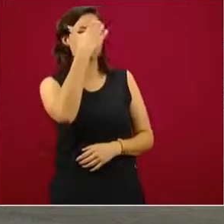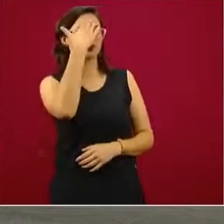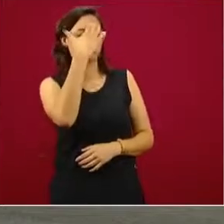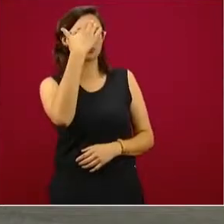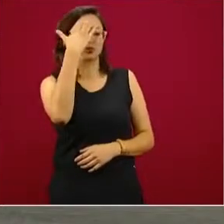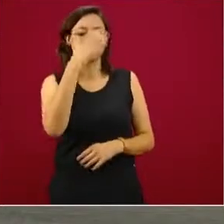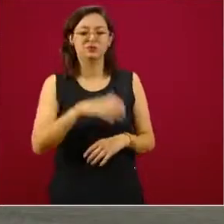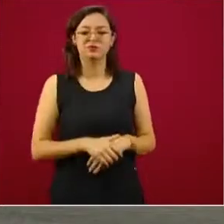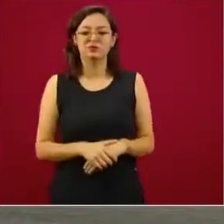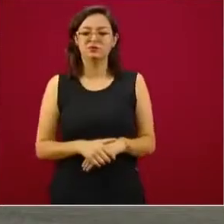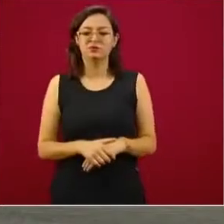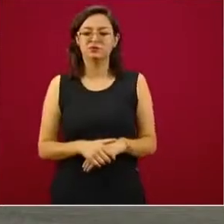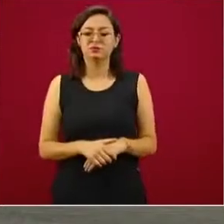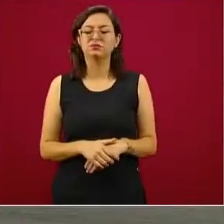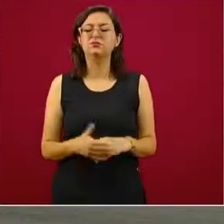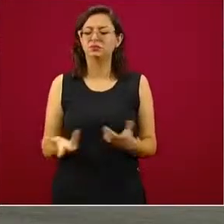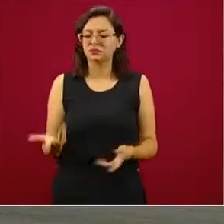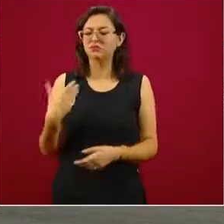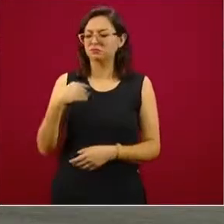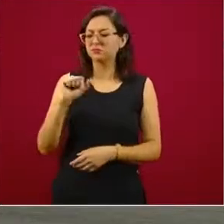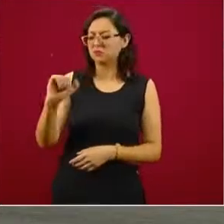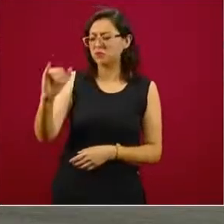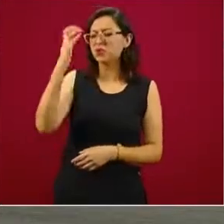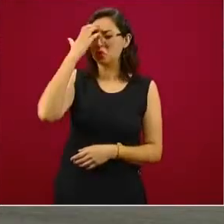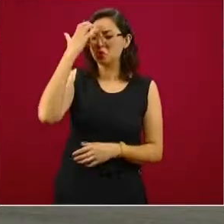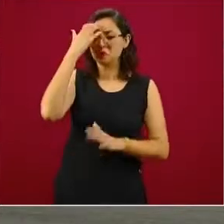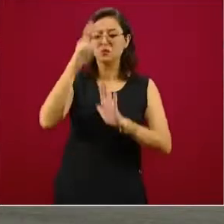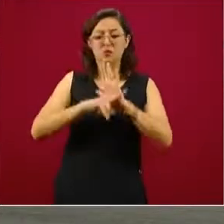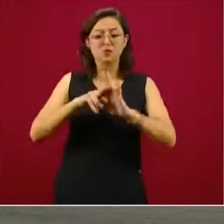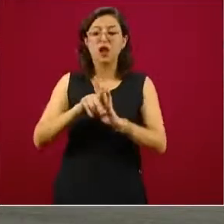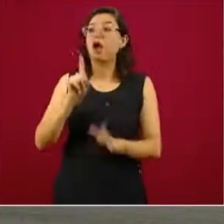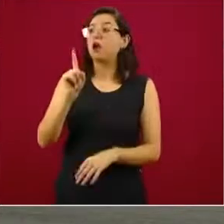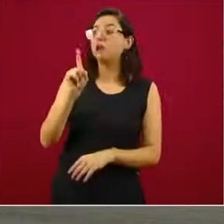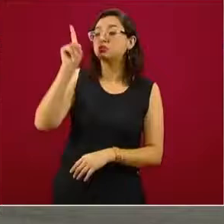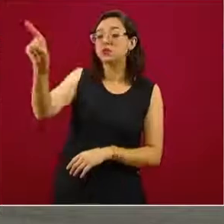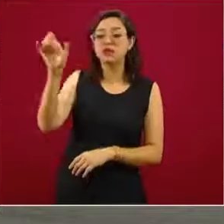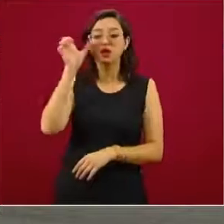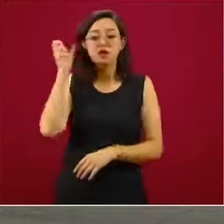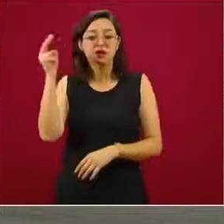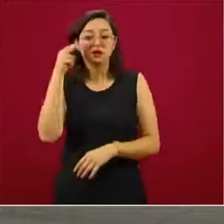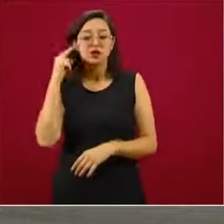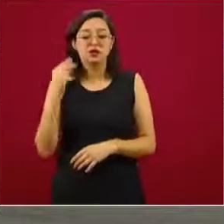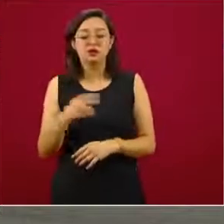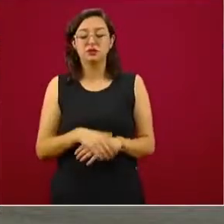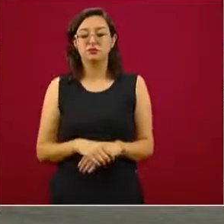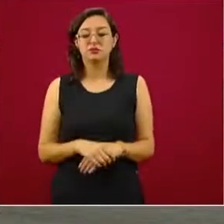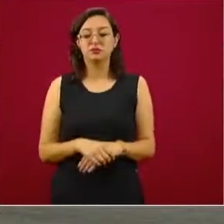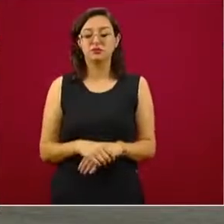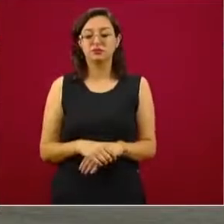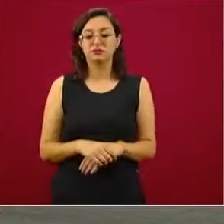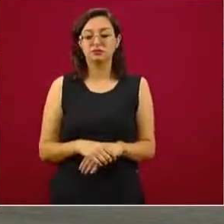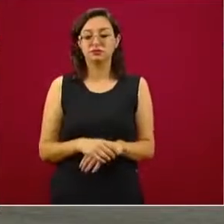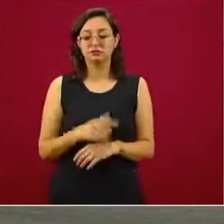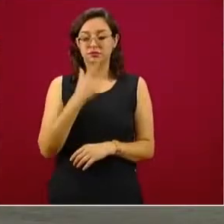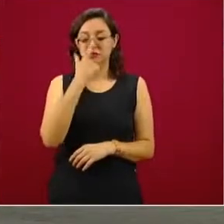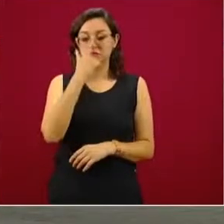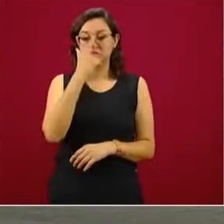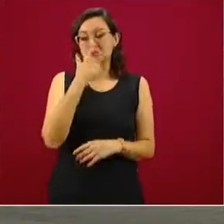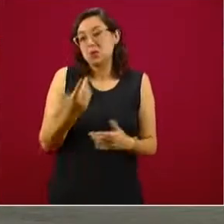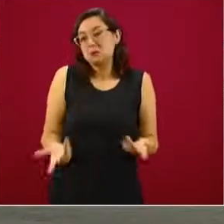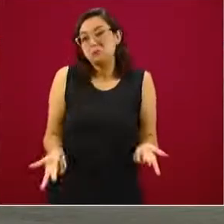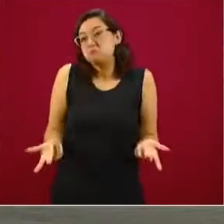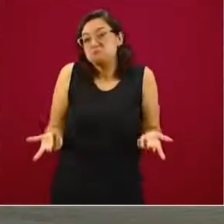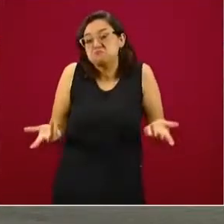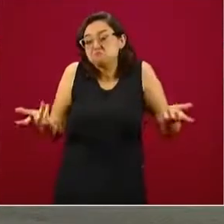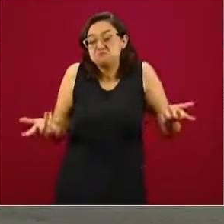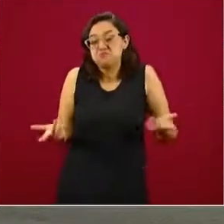cómo se recibe el alumno. Sí, lo conocí. Es en China. Entonces, pues yo no le vengo a